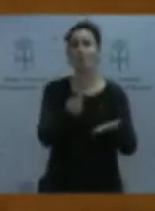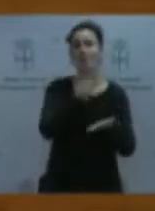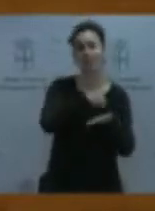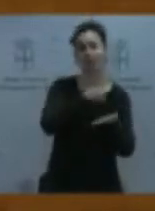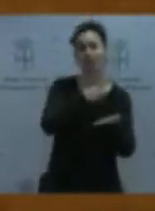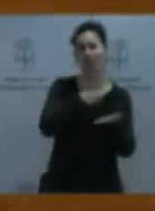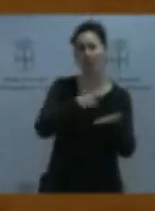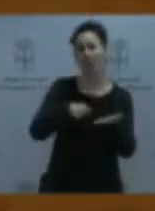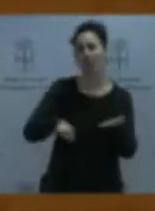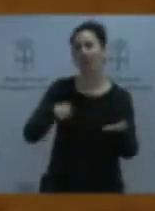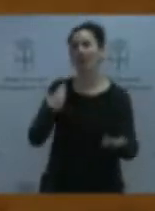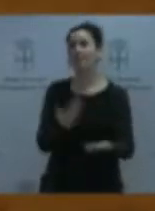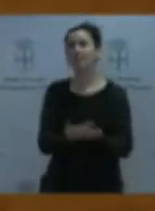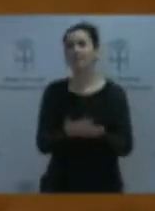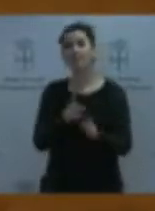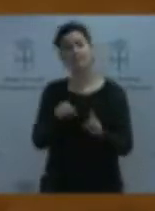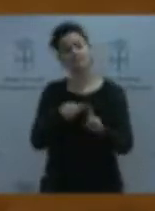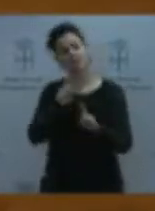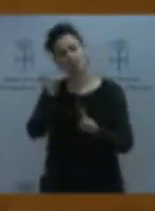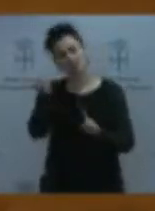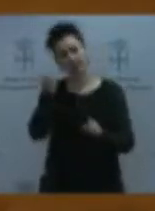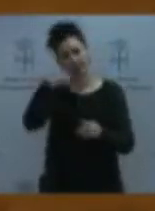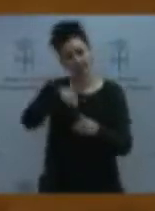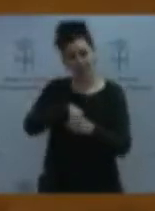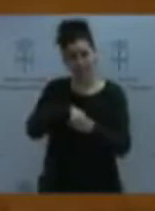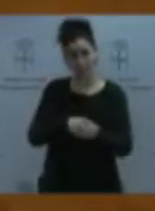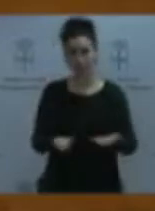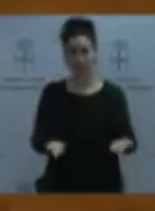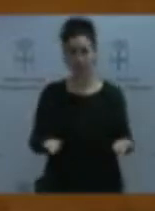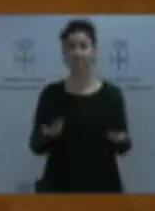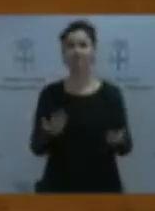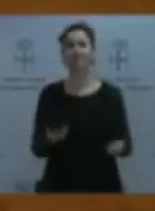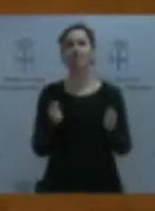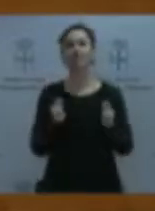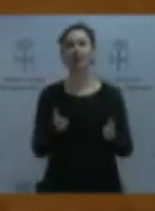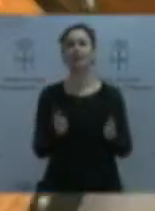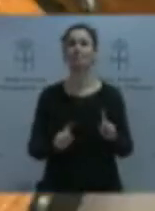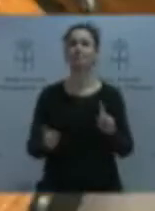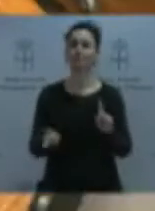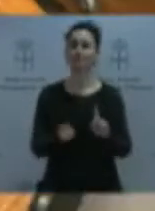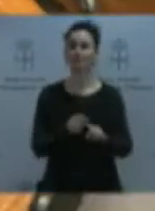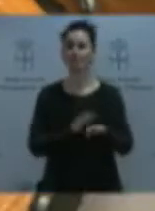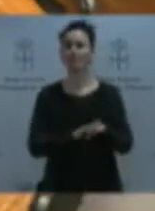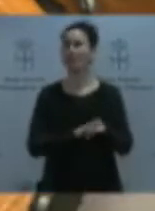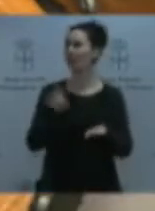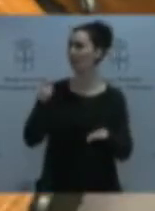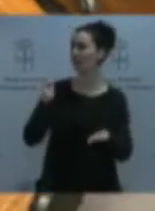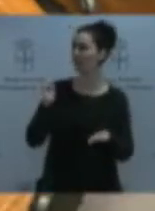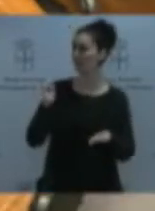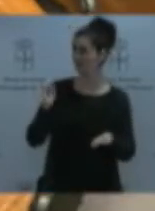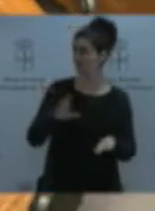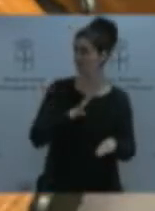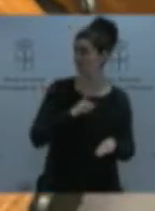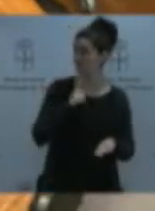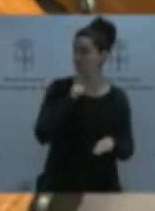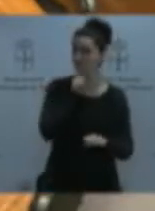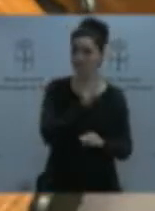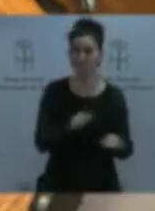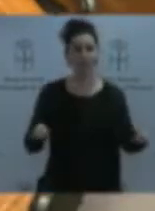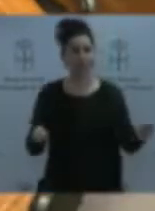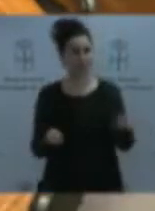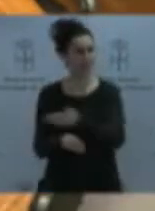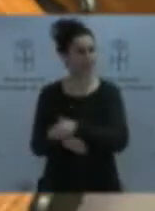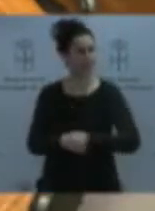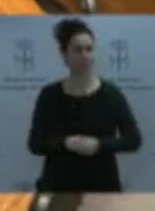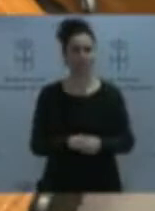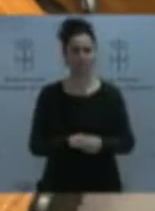actual sistema, y poner remedio. Perdón, presidente, ¿puedo pedirle que pida, por favor, silencio? Señoría,